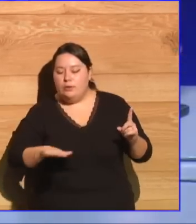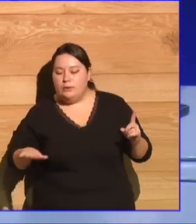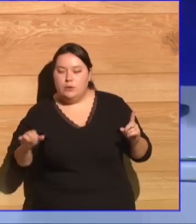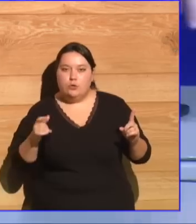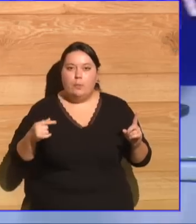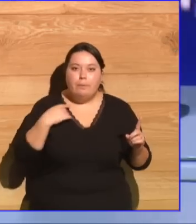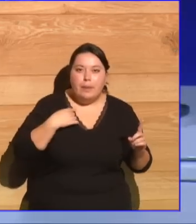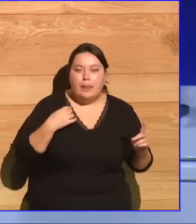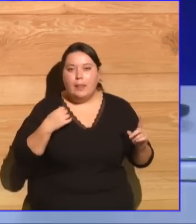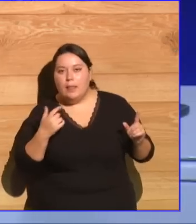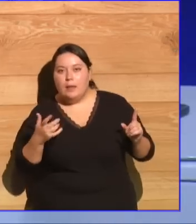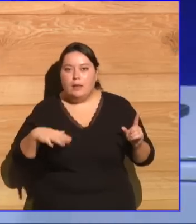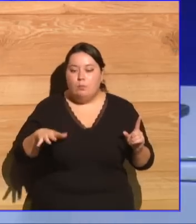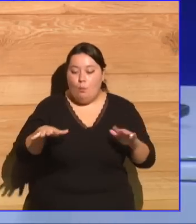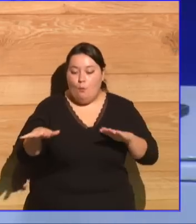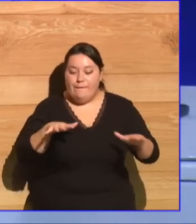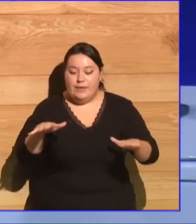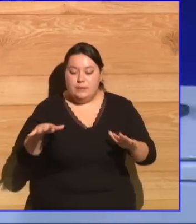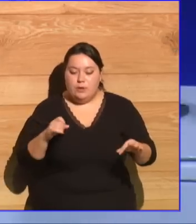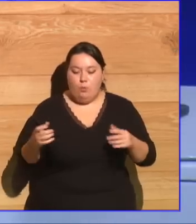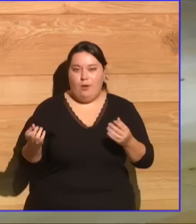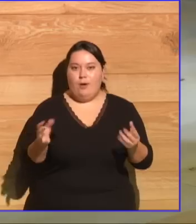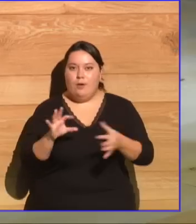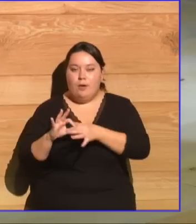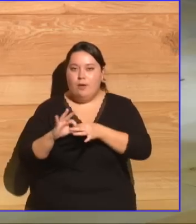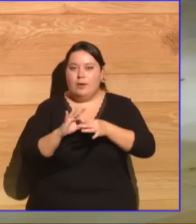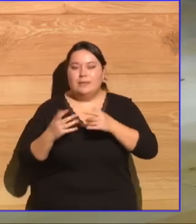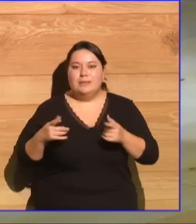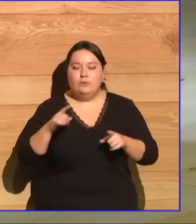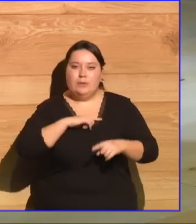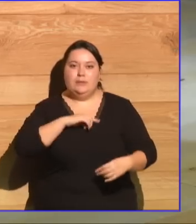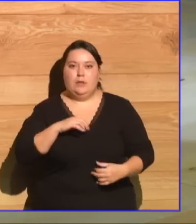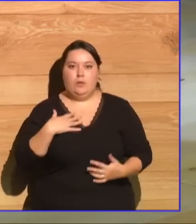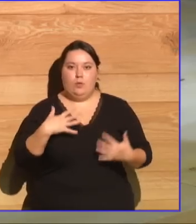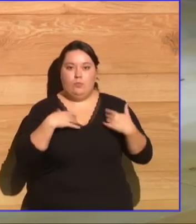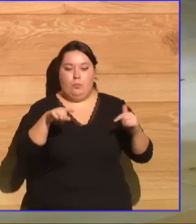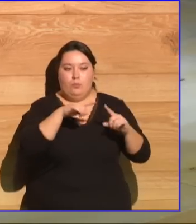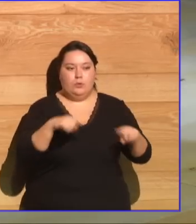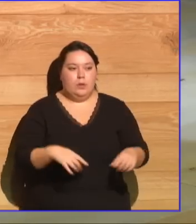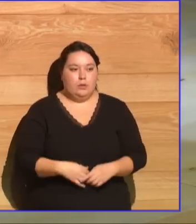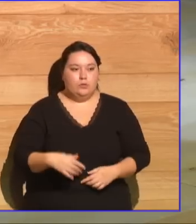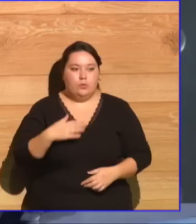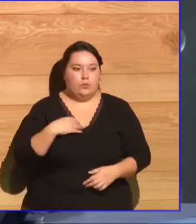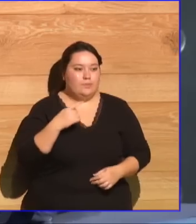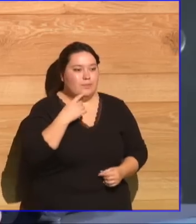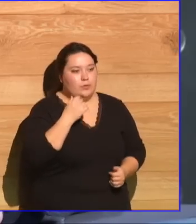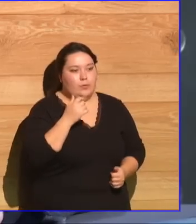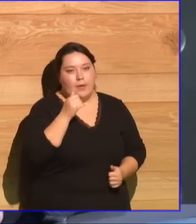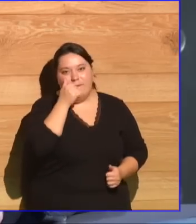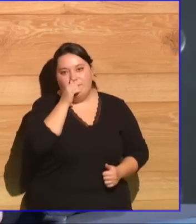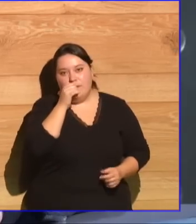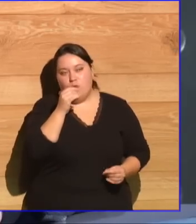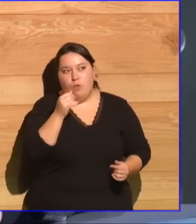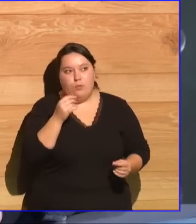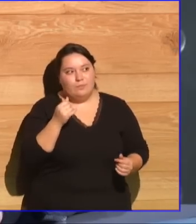perdidos moverse entre ellos también, tienes de nuevo esa sensación de película de Stanley Donen, ¿no? Yo es que no quiero aguar el vino, porque Vale. veo que